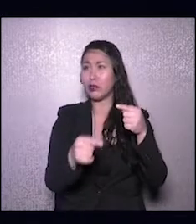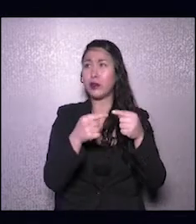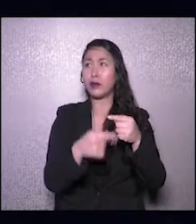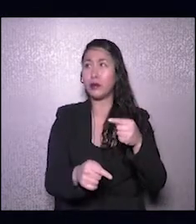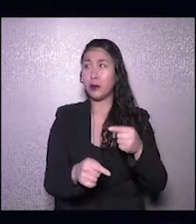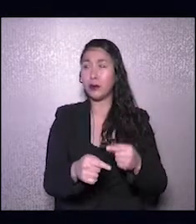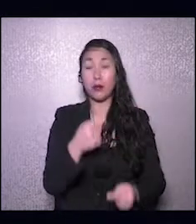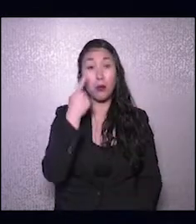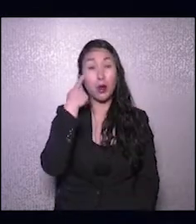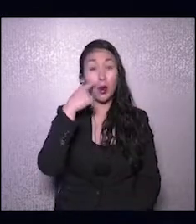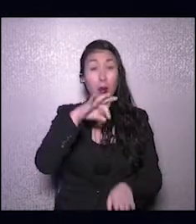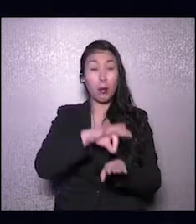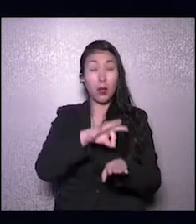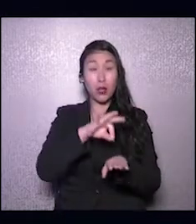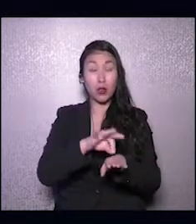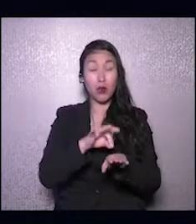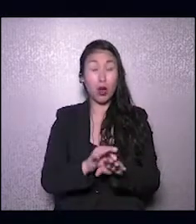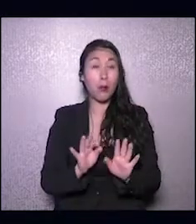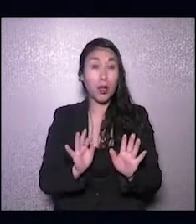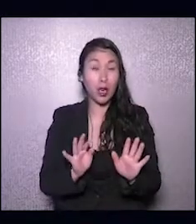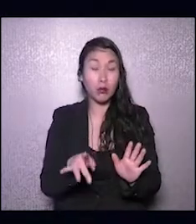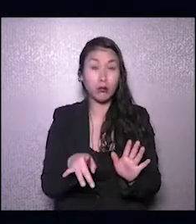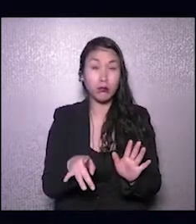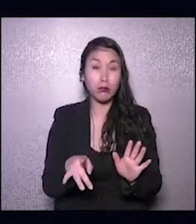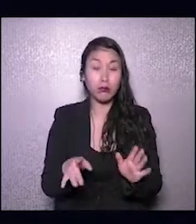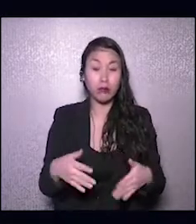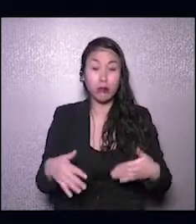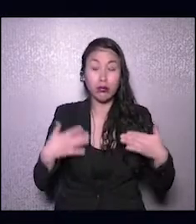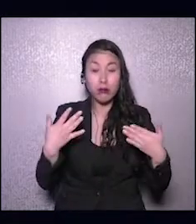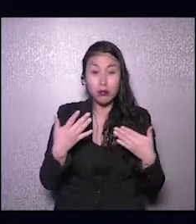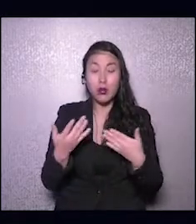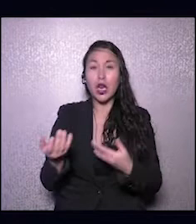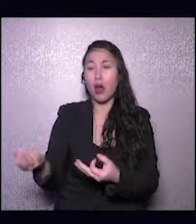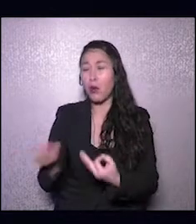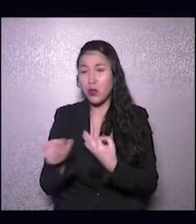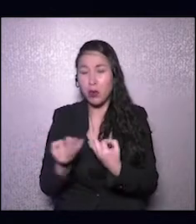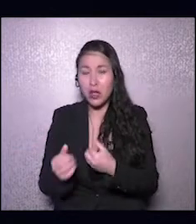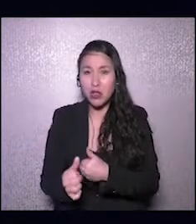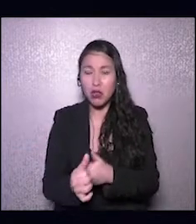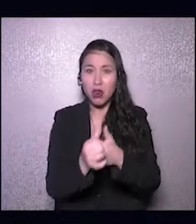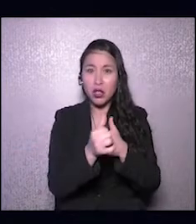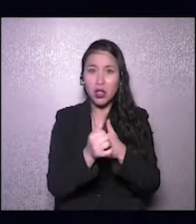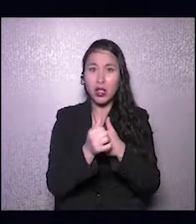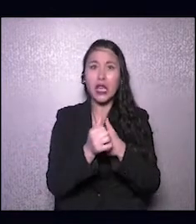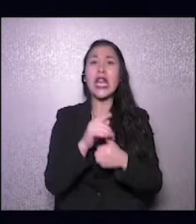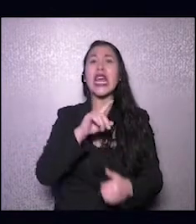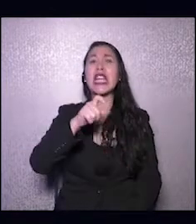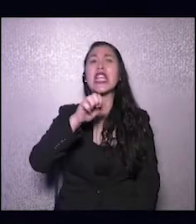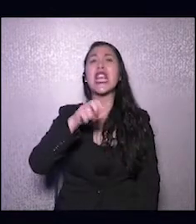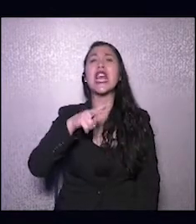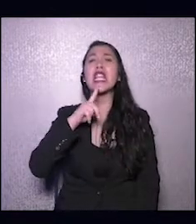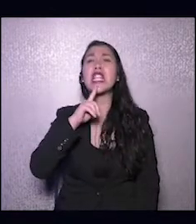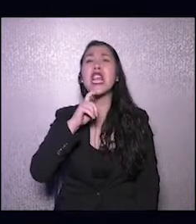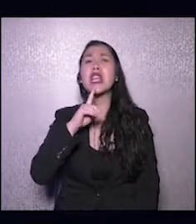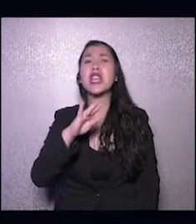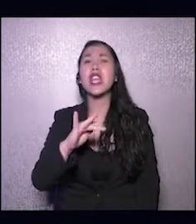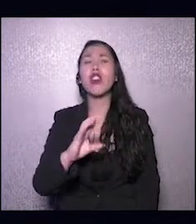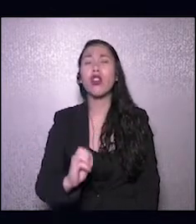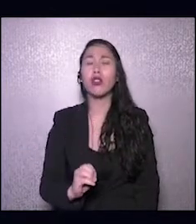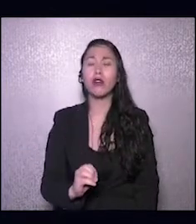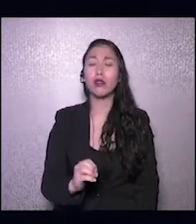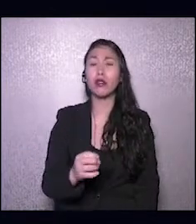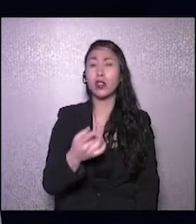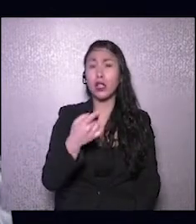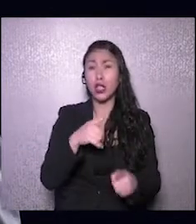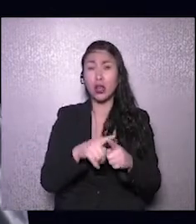el médico espera que esto aporte valor de vuelta, ¿sí? Que le dé recomendaciones de vacunación. Screening genéticos basados en la historia familiar, por ejemplo,